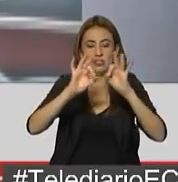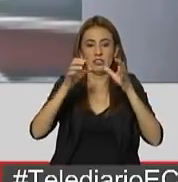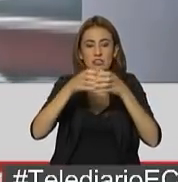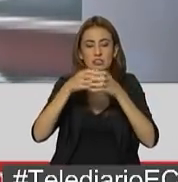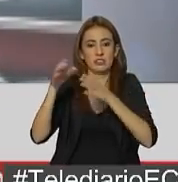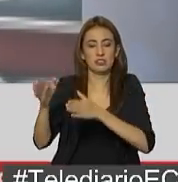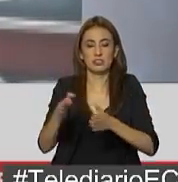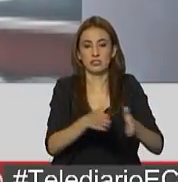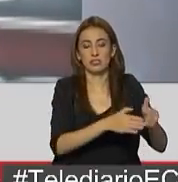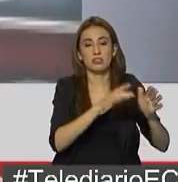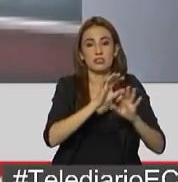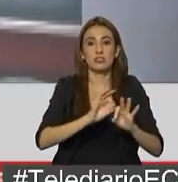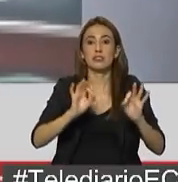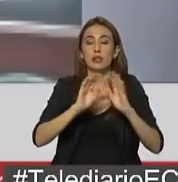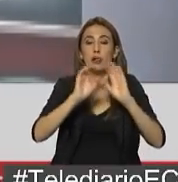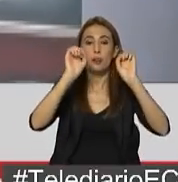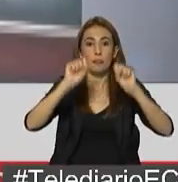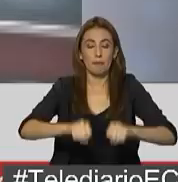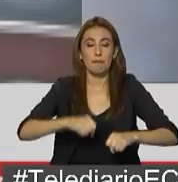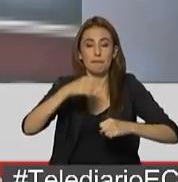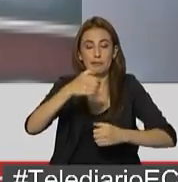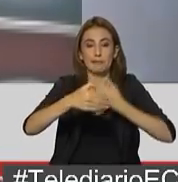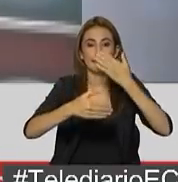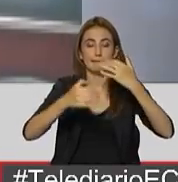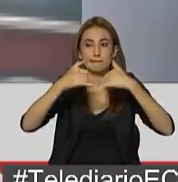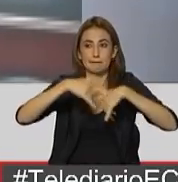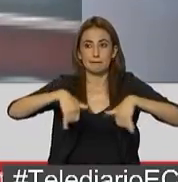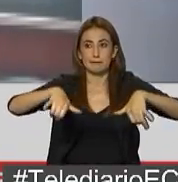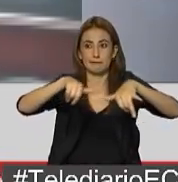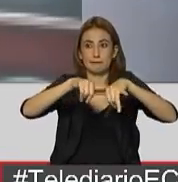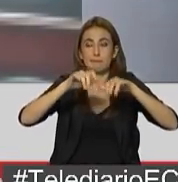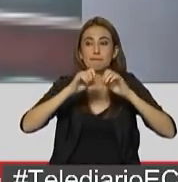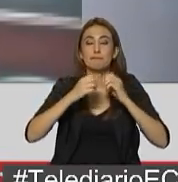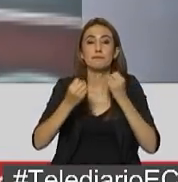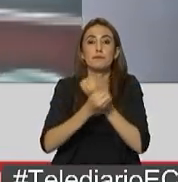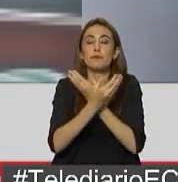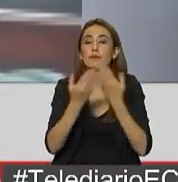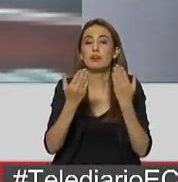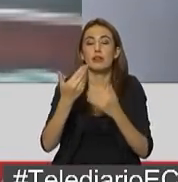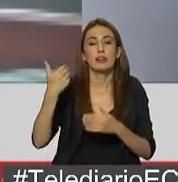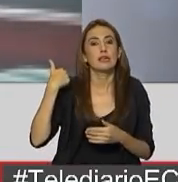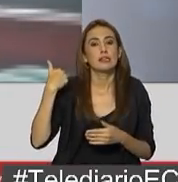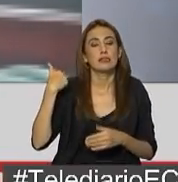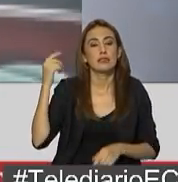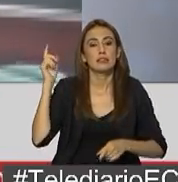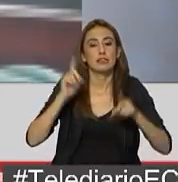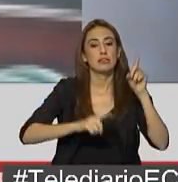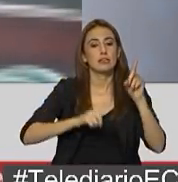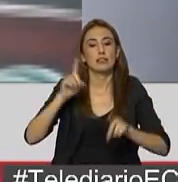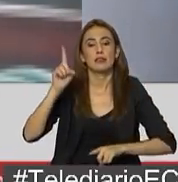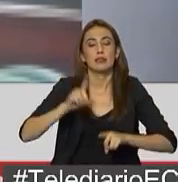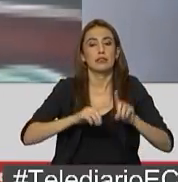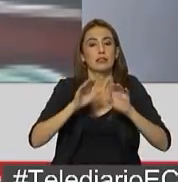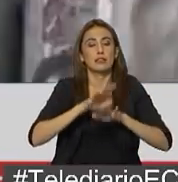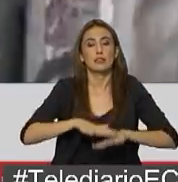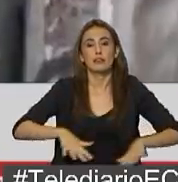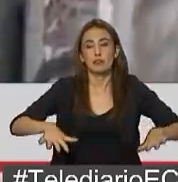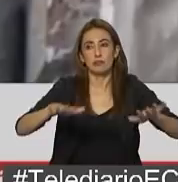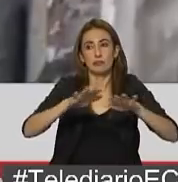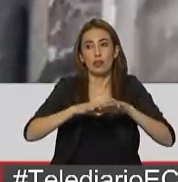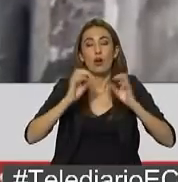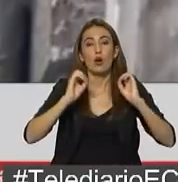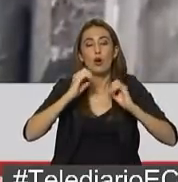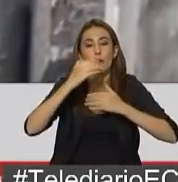de oxígeno en que les va a permitir reestructurar sus deudas sin tener que llegar a un proceso judicial.